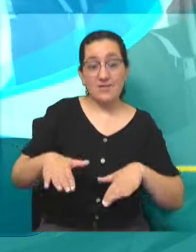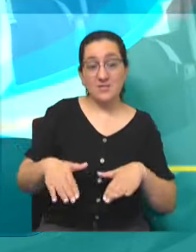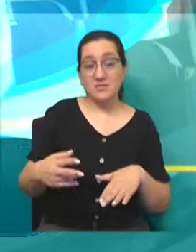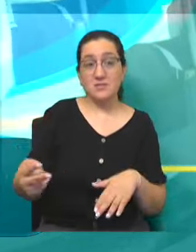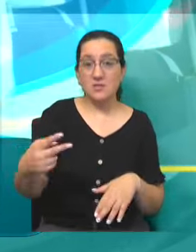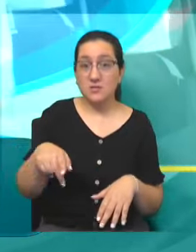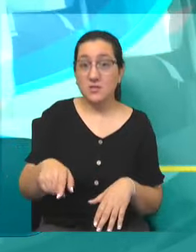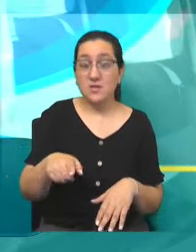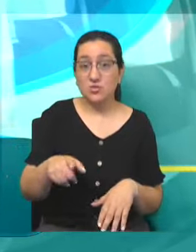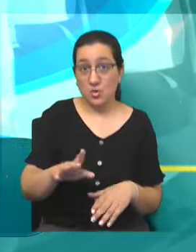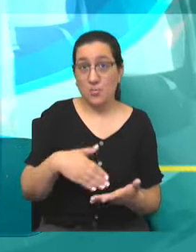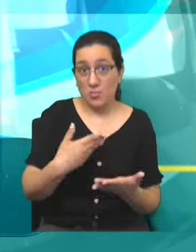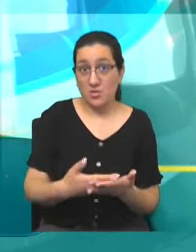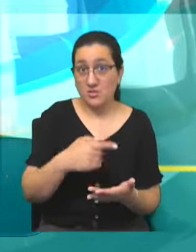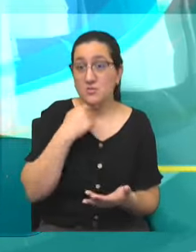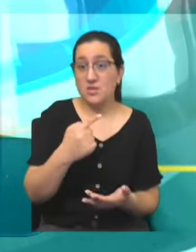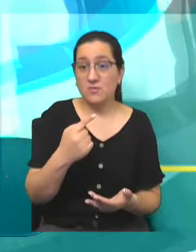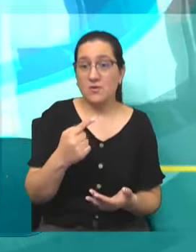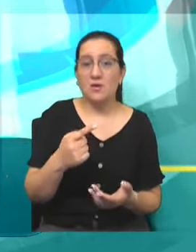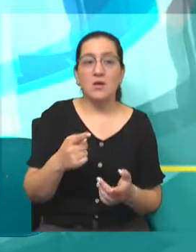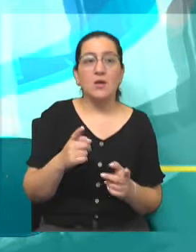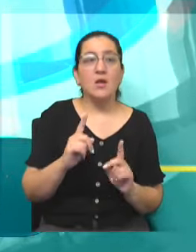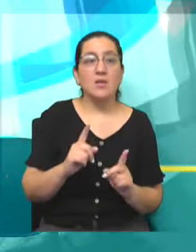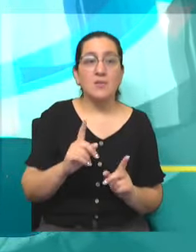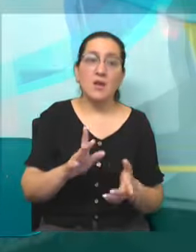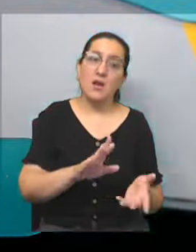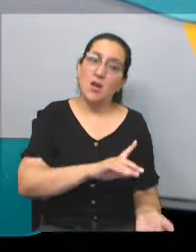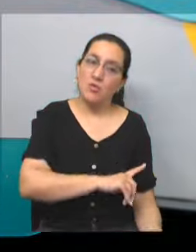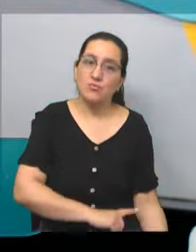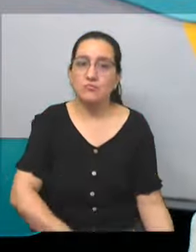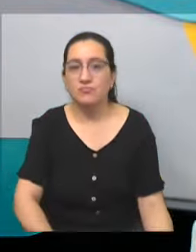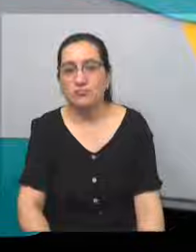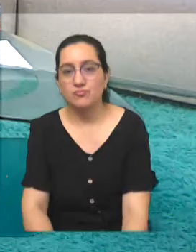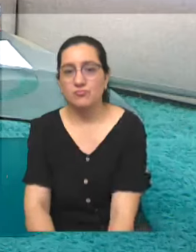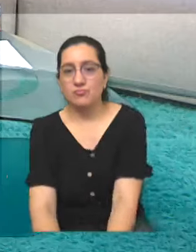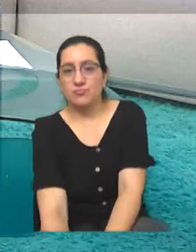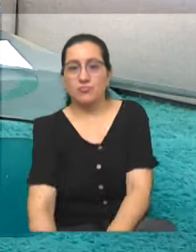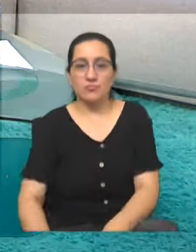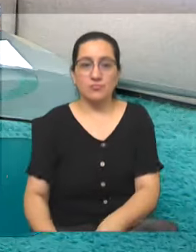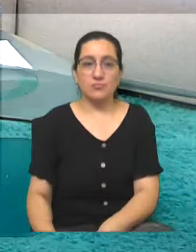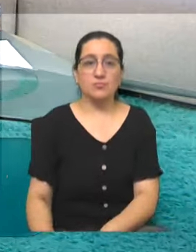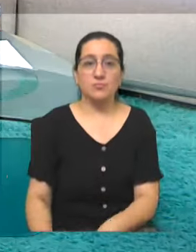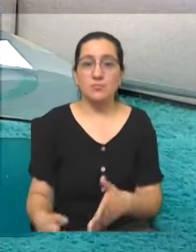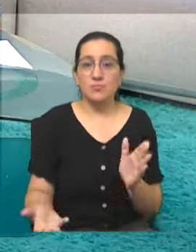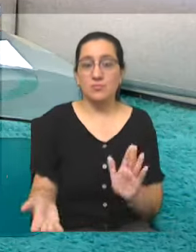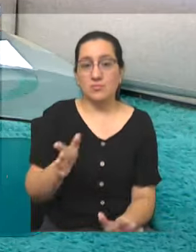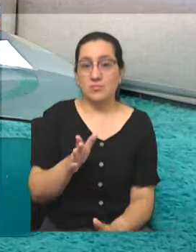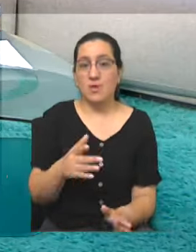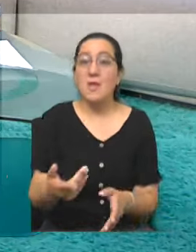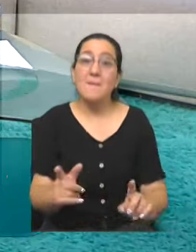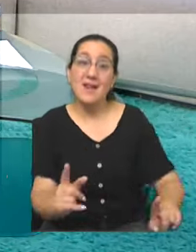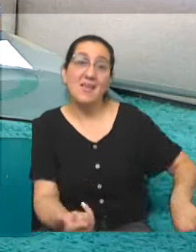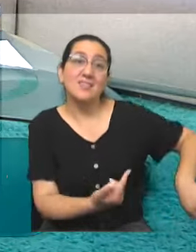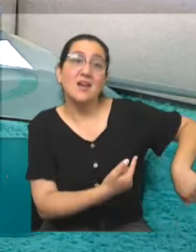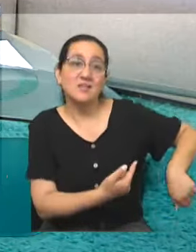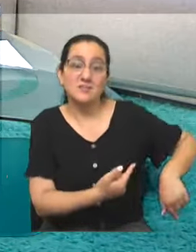Así es otra propuesta, ¿tá? Y también tengo rotaciones hacia en el otro sentido. Bien, en este sentido, en este sentido. Sí. No necesariamente, son